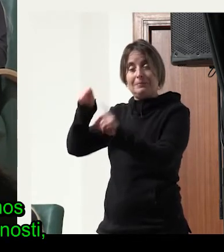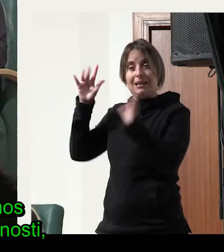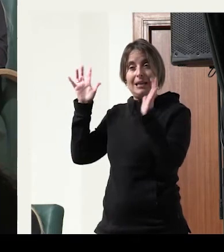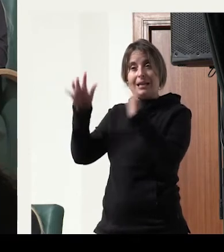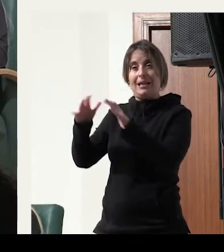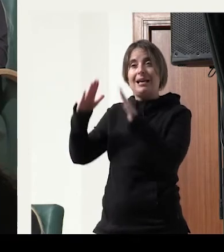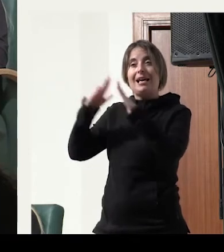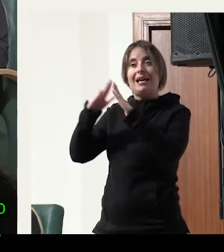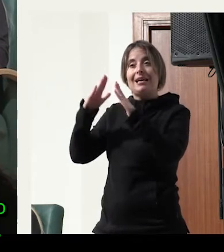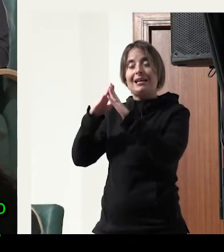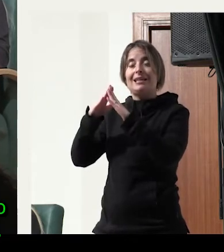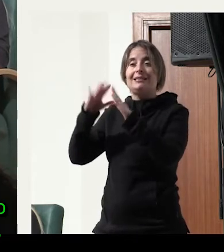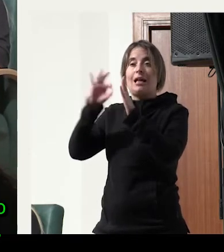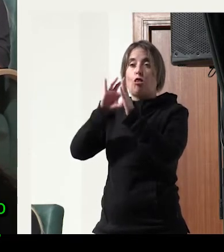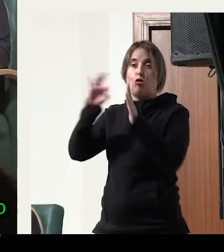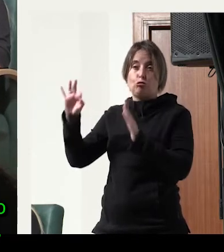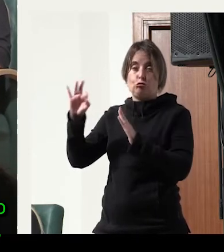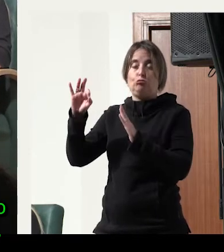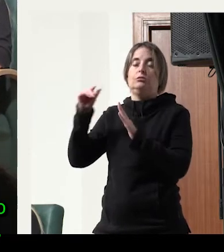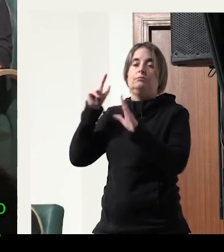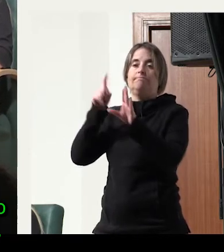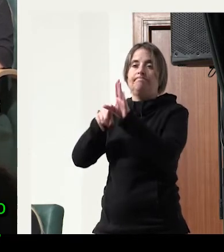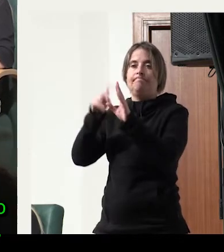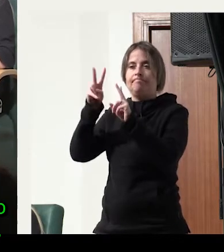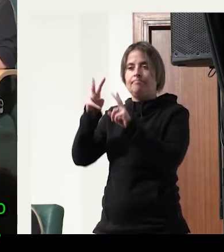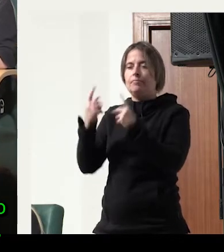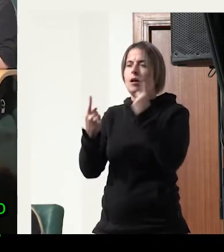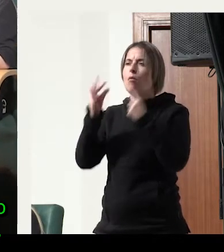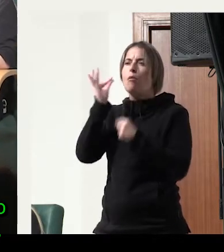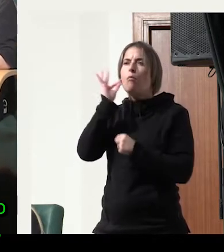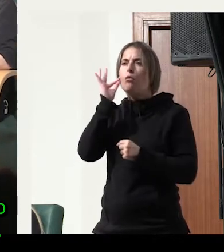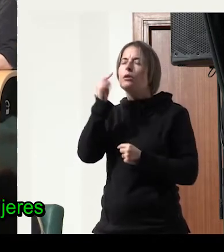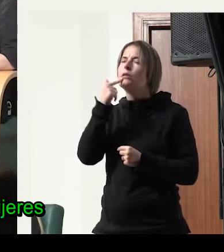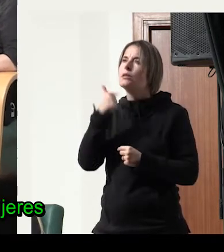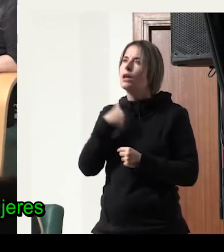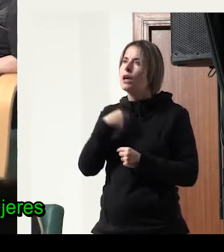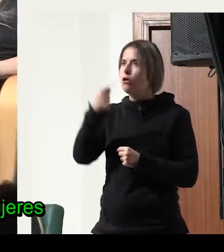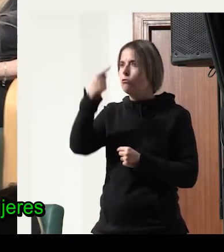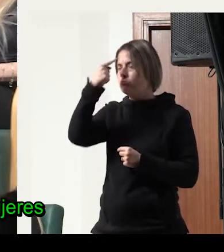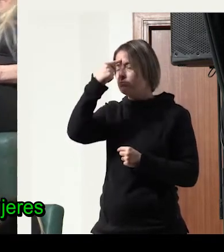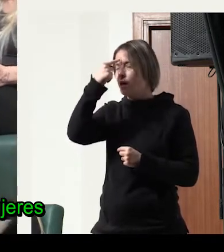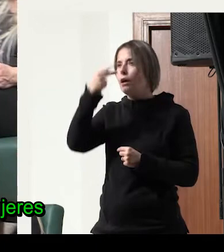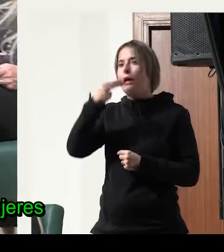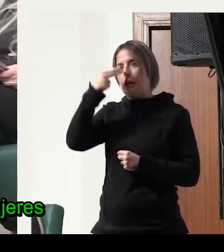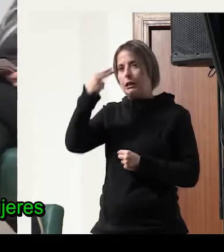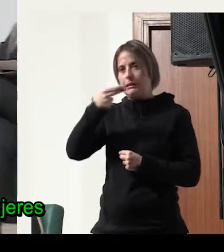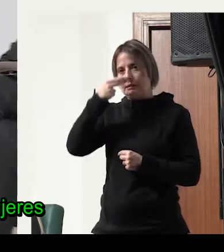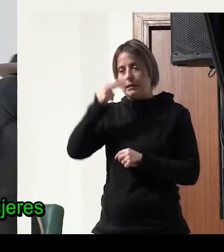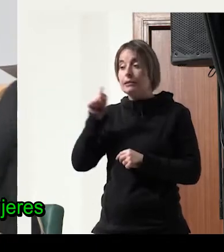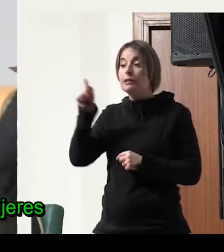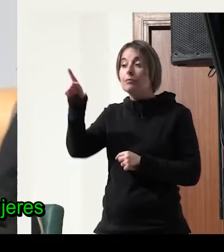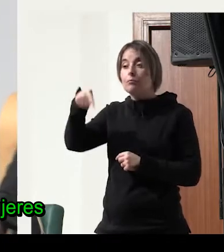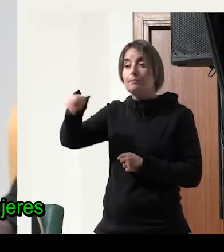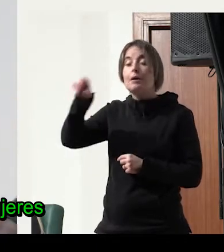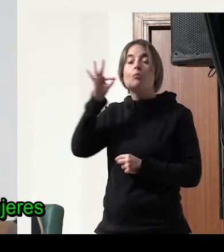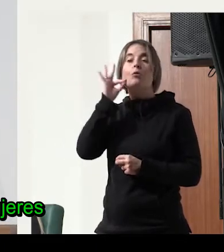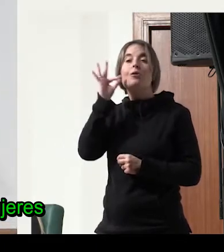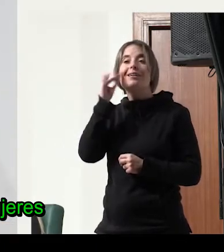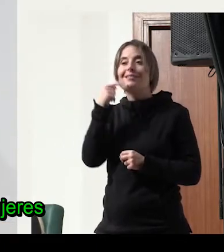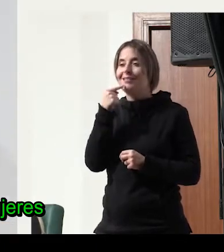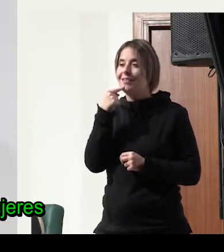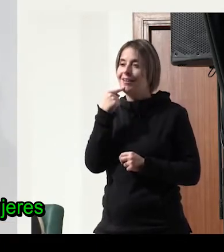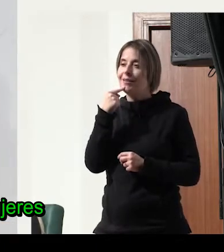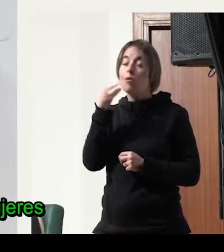de Donosti, algunas mujeres dijeron algo que me pareció interesante. Ellas decían, claro, muchas mujeres